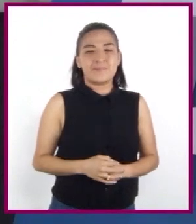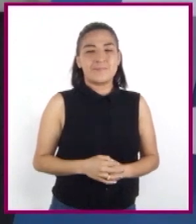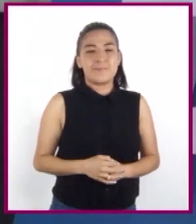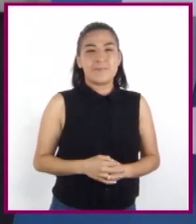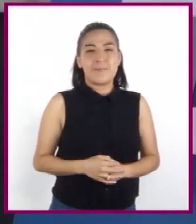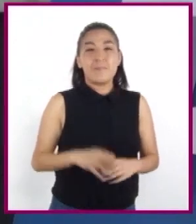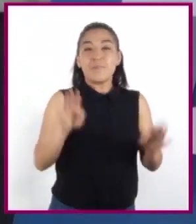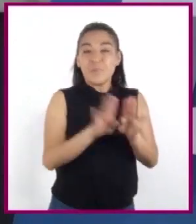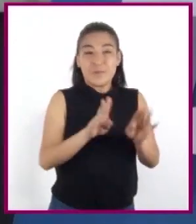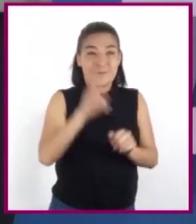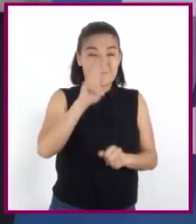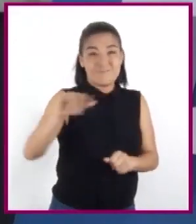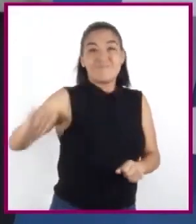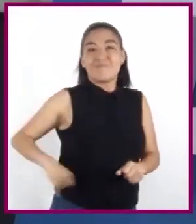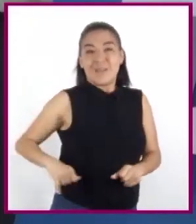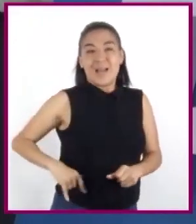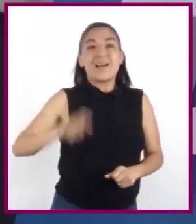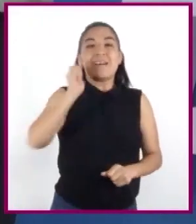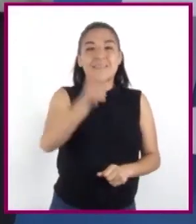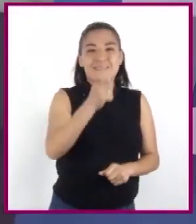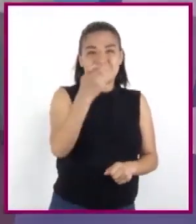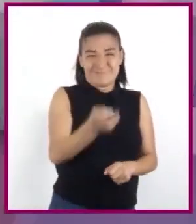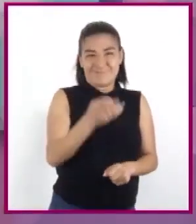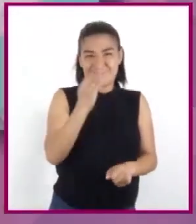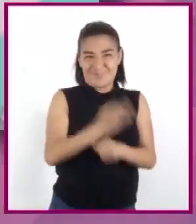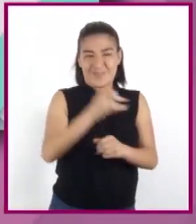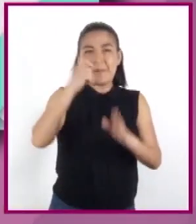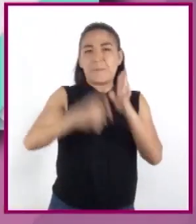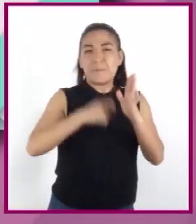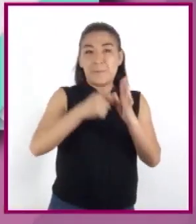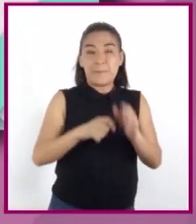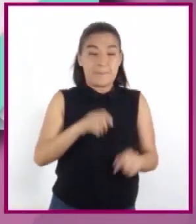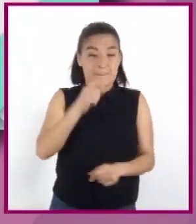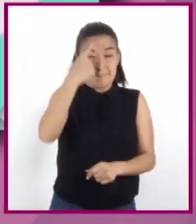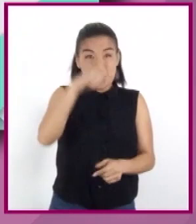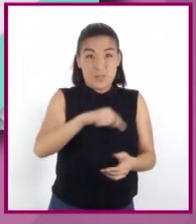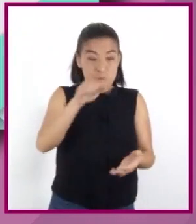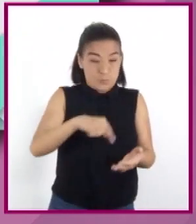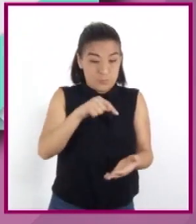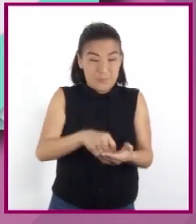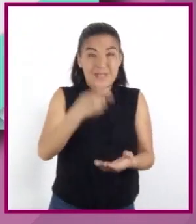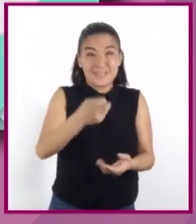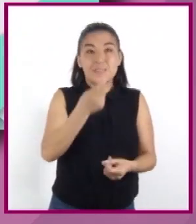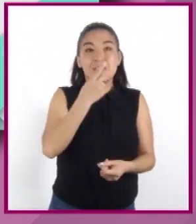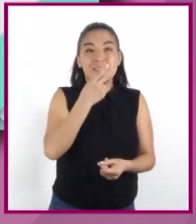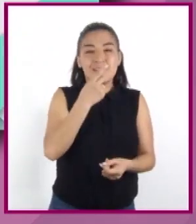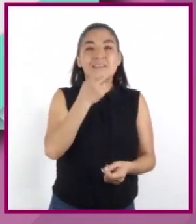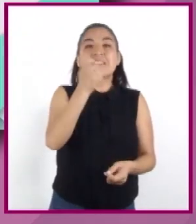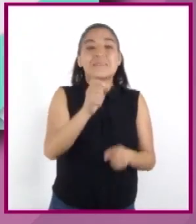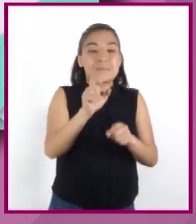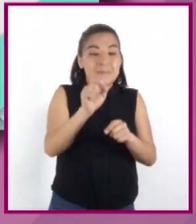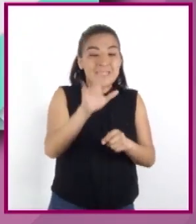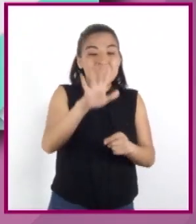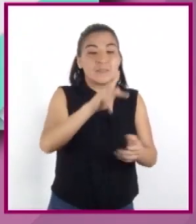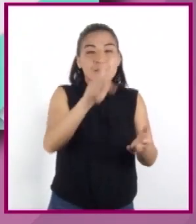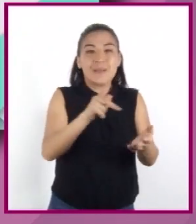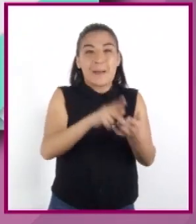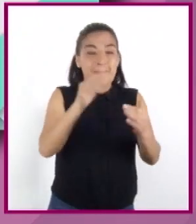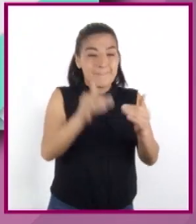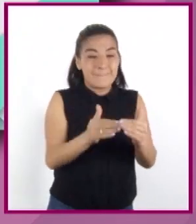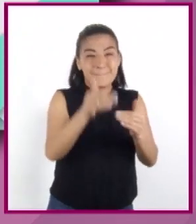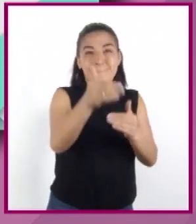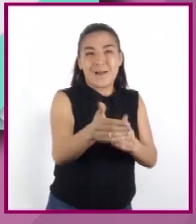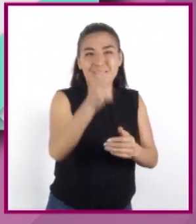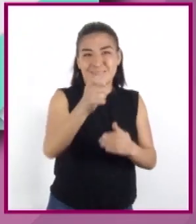Un aspecto interesante que se plantea en el video es que el punto para desayunar se encuentra justo 25 kilómetros más allá